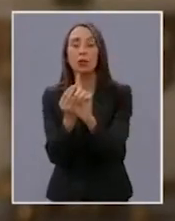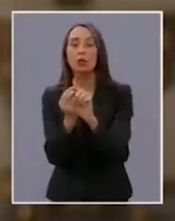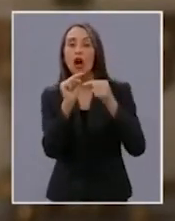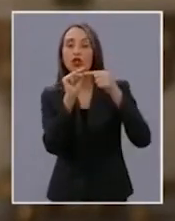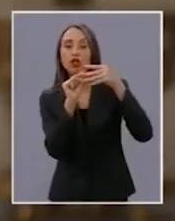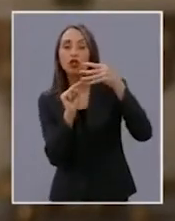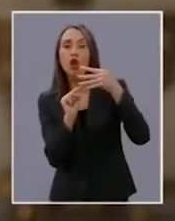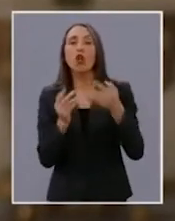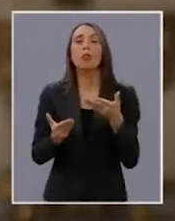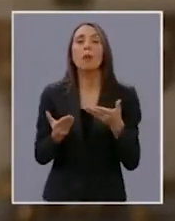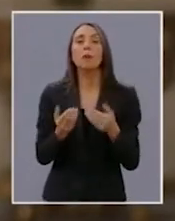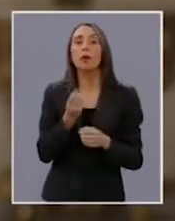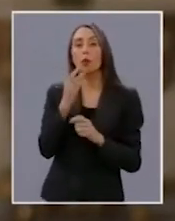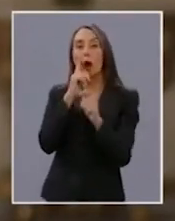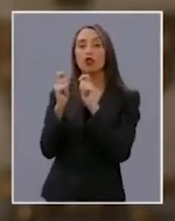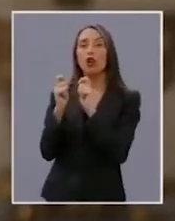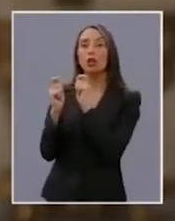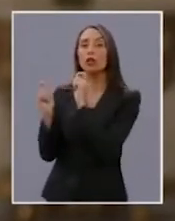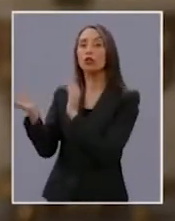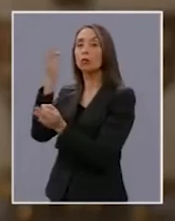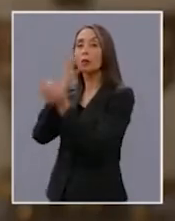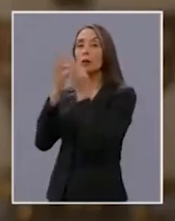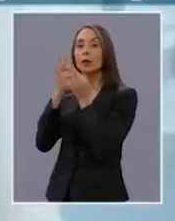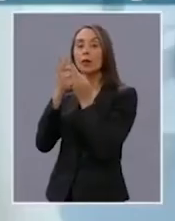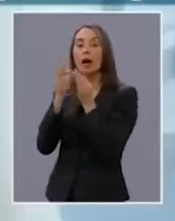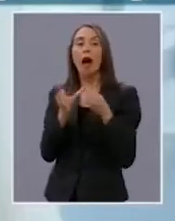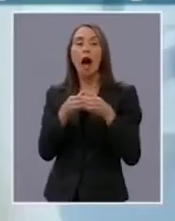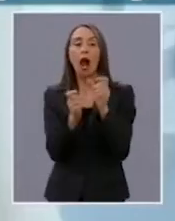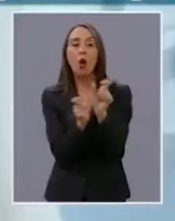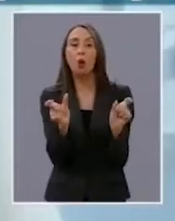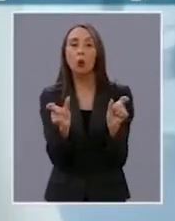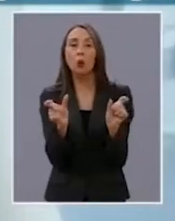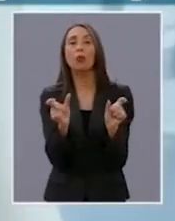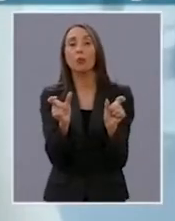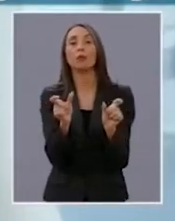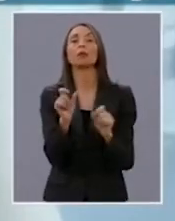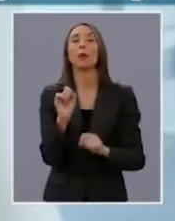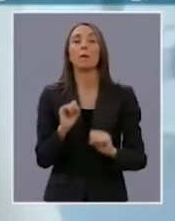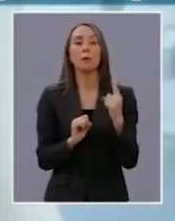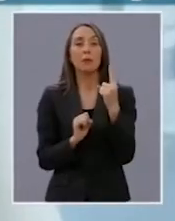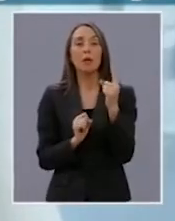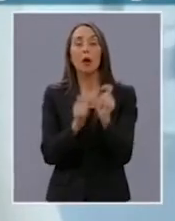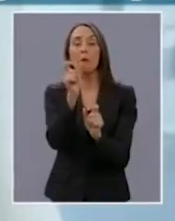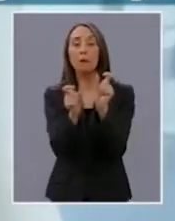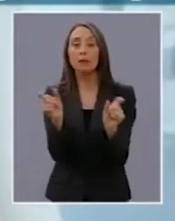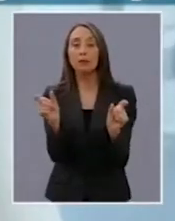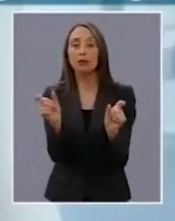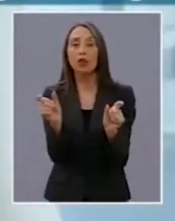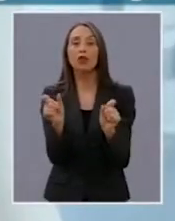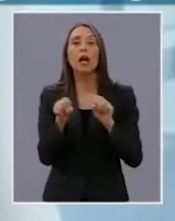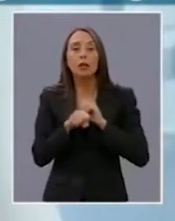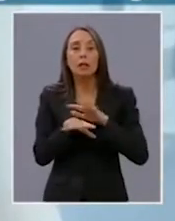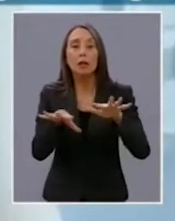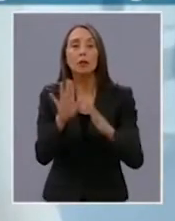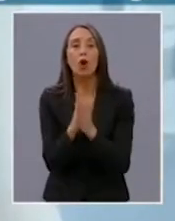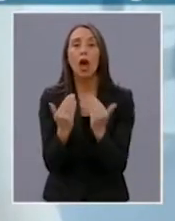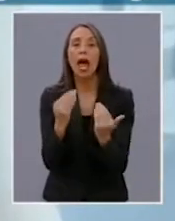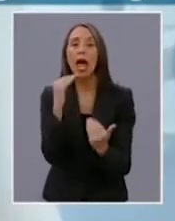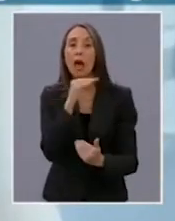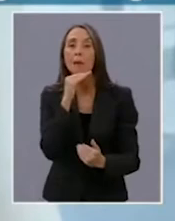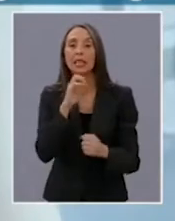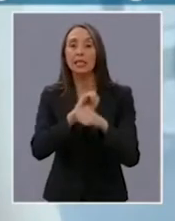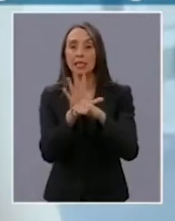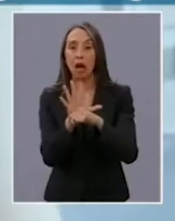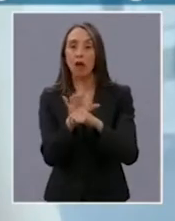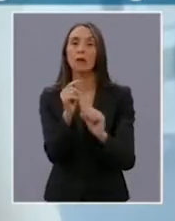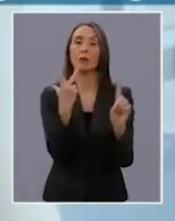de los niveles de riesgos de los distintos grupos de la población. Primero, personas desplegadas en la emergencia COVID.